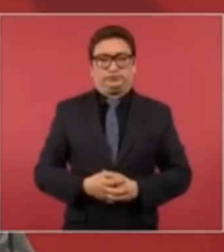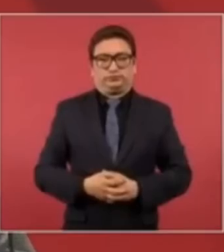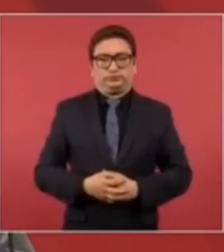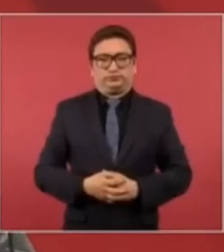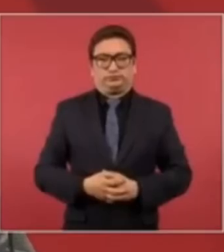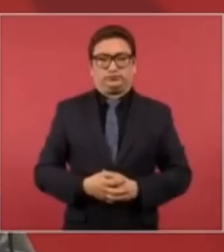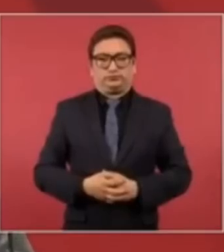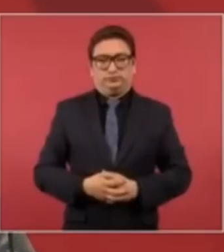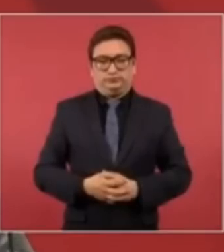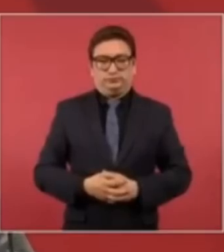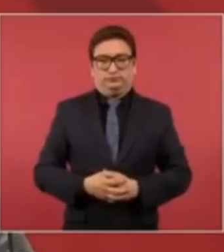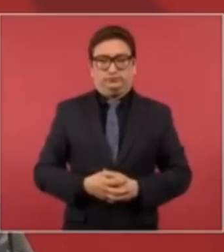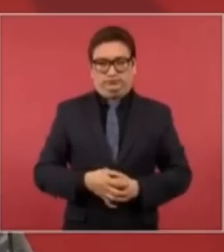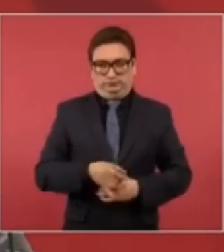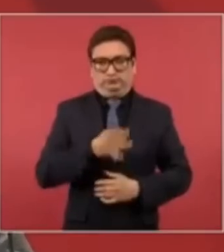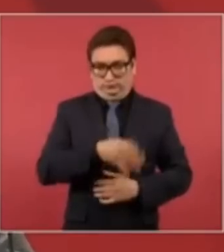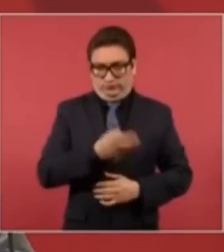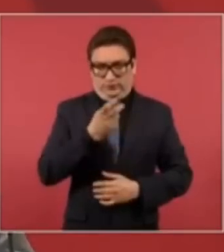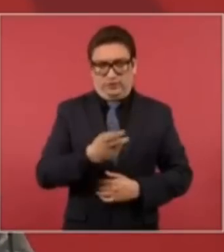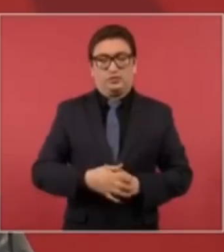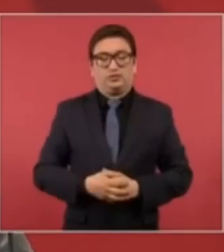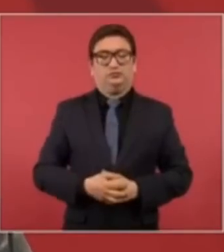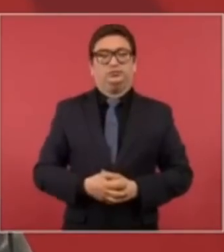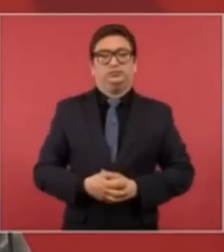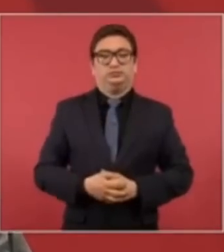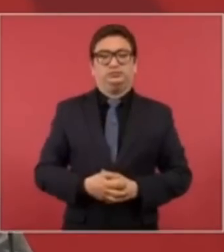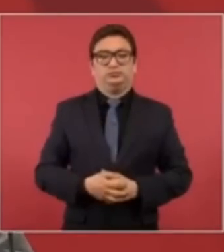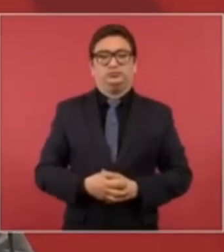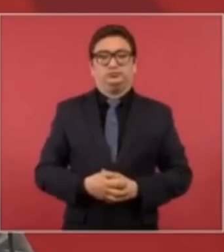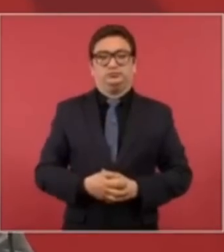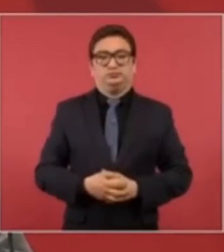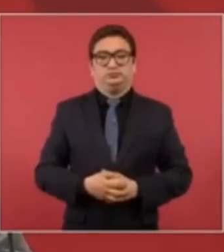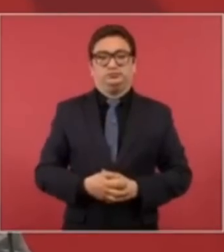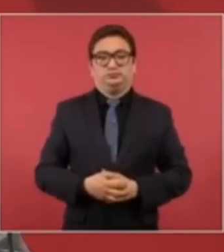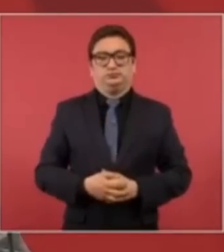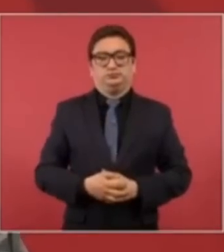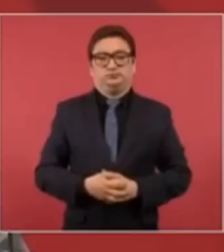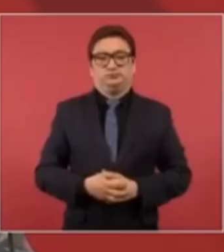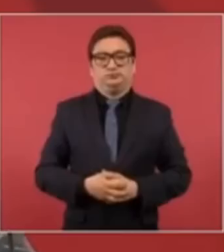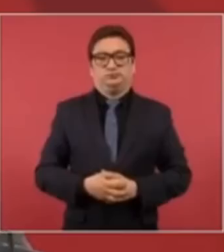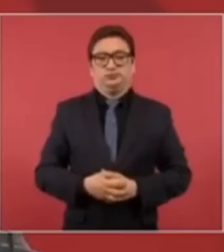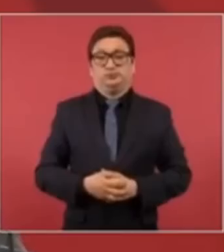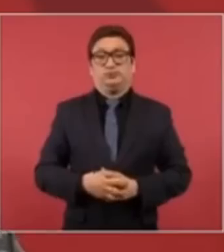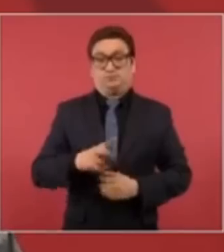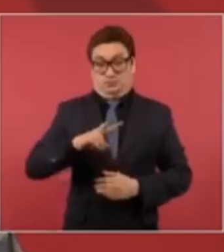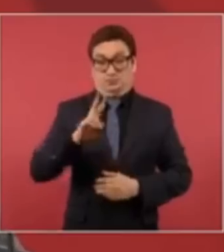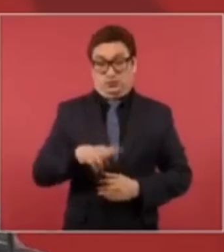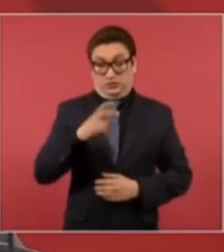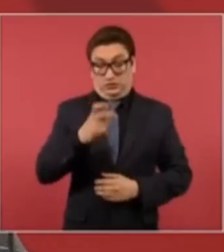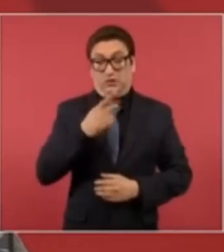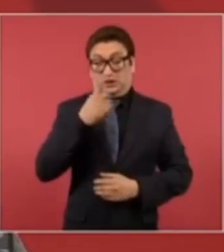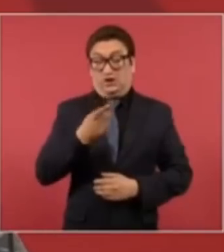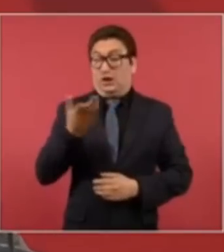No, si tiene su parte atractiva, decía un